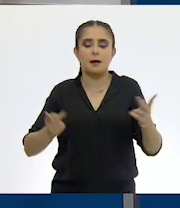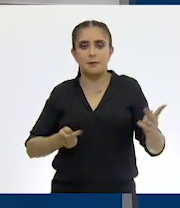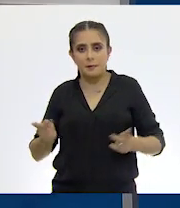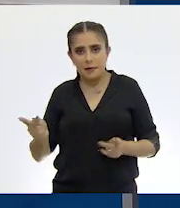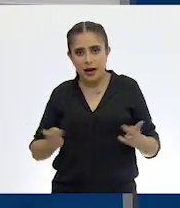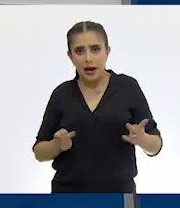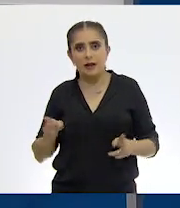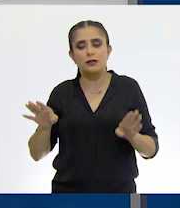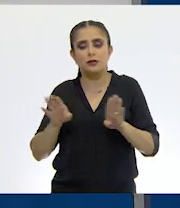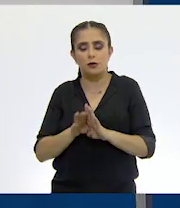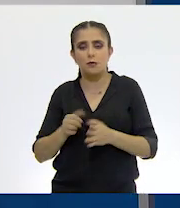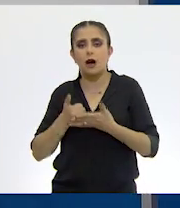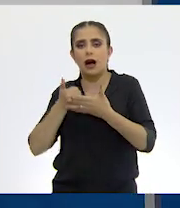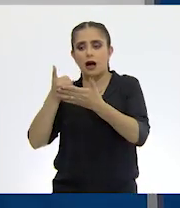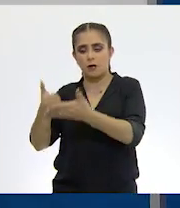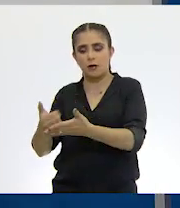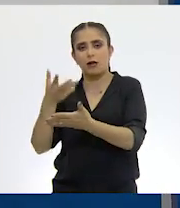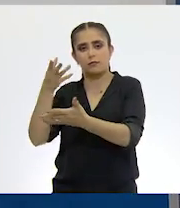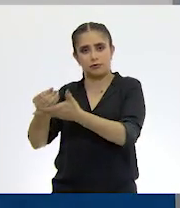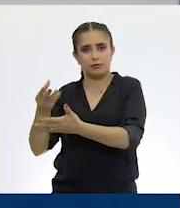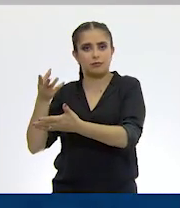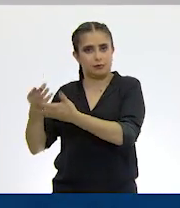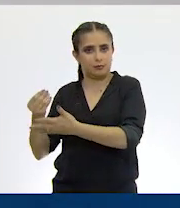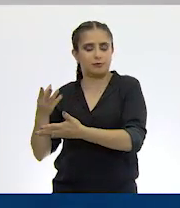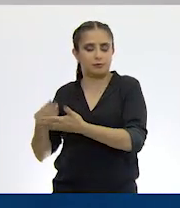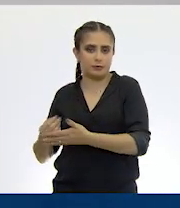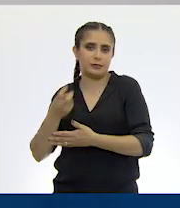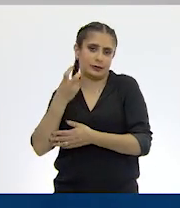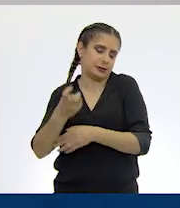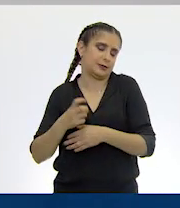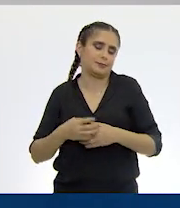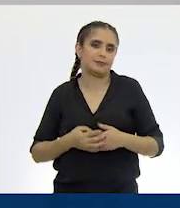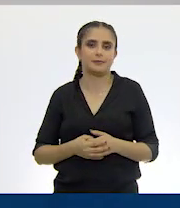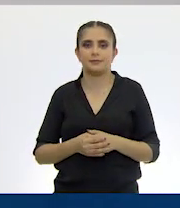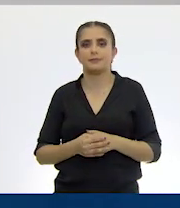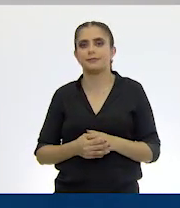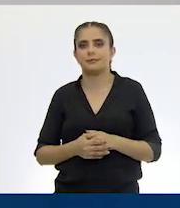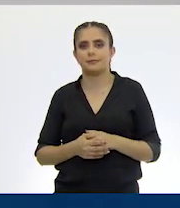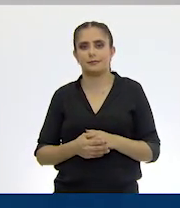planes de contingencia. Muy bien. Esa sería la palabra adecuada.